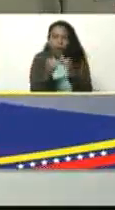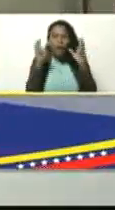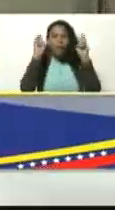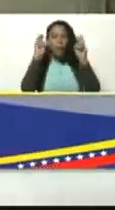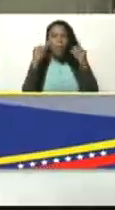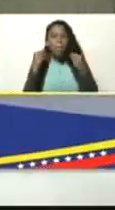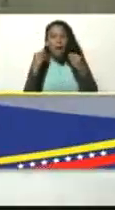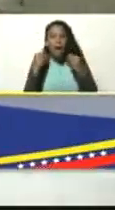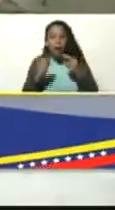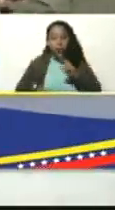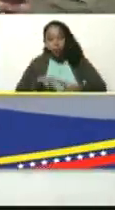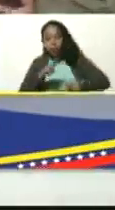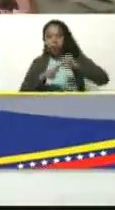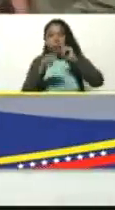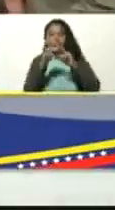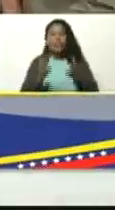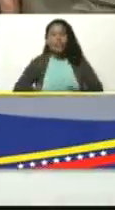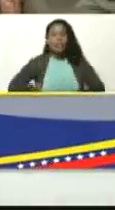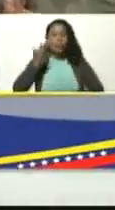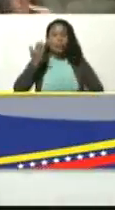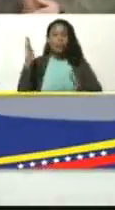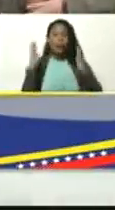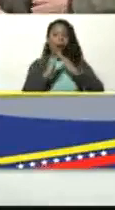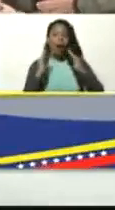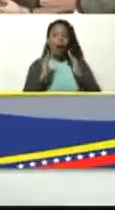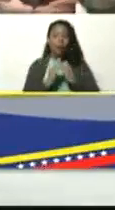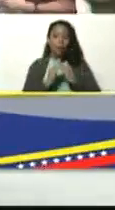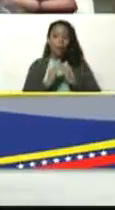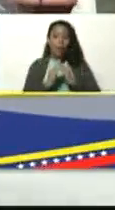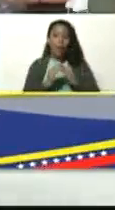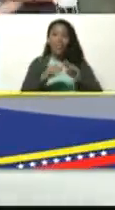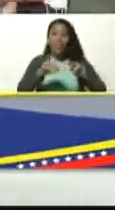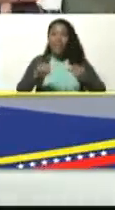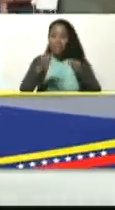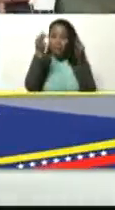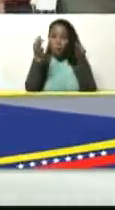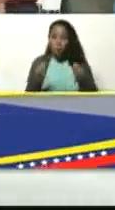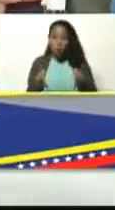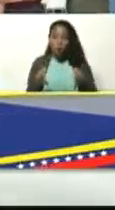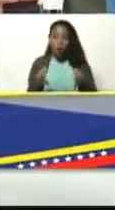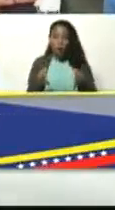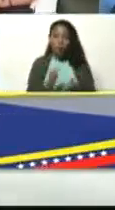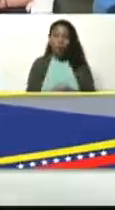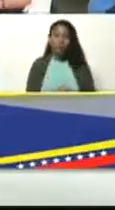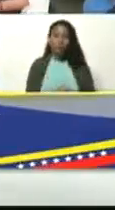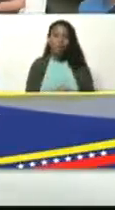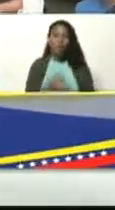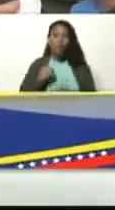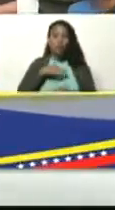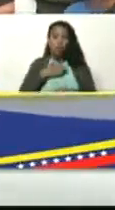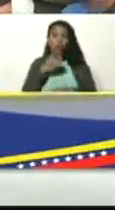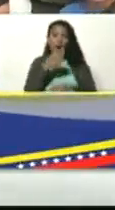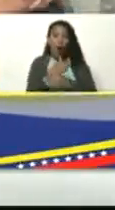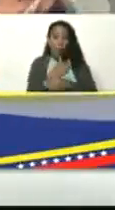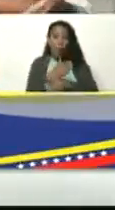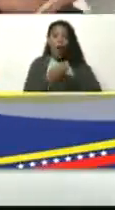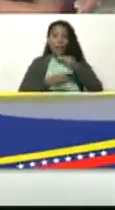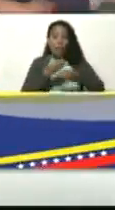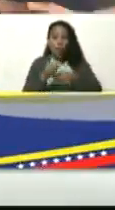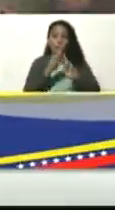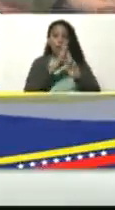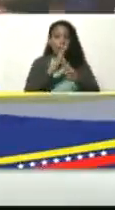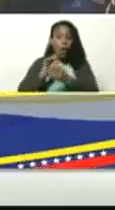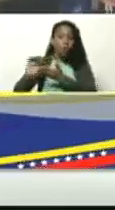para construir un grupo importante de vivienda, un terreno seguro. Y vamos combinando las respuestas,